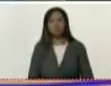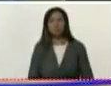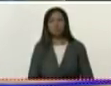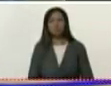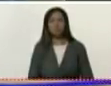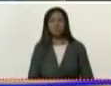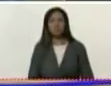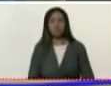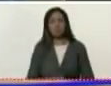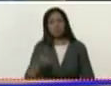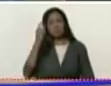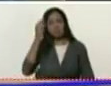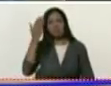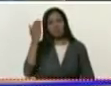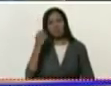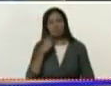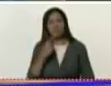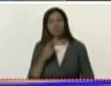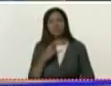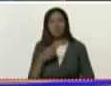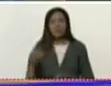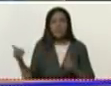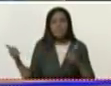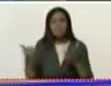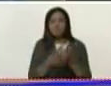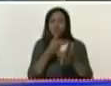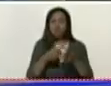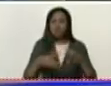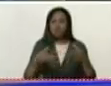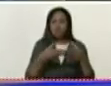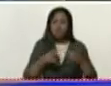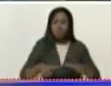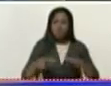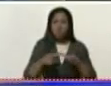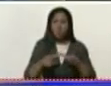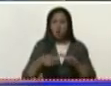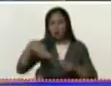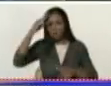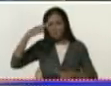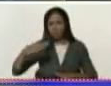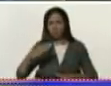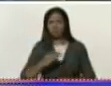El día de ayer, ustedes saben, fue atacado un cuartel,